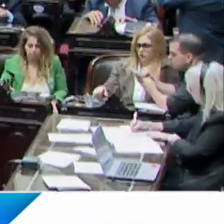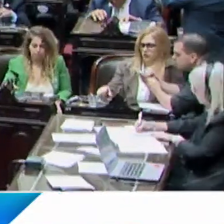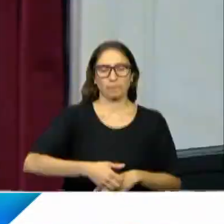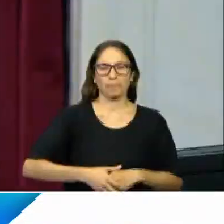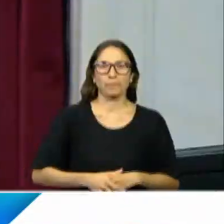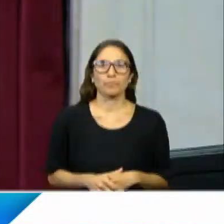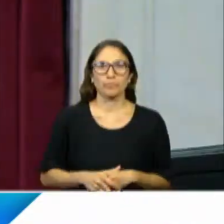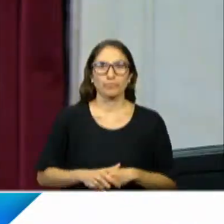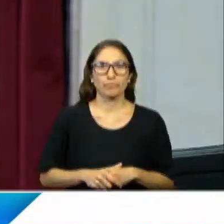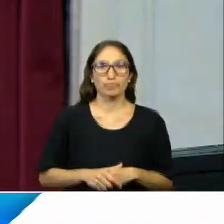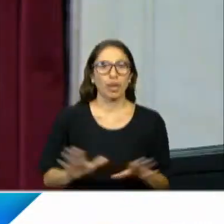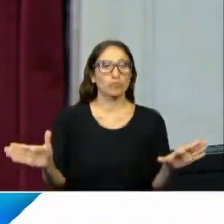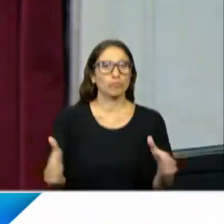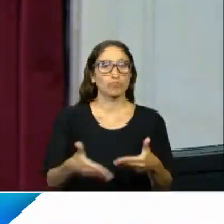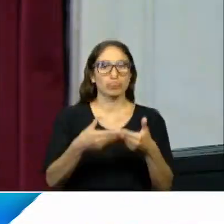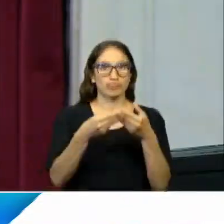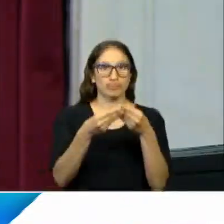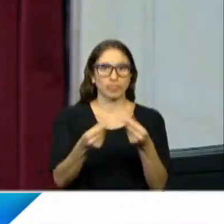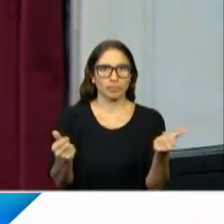Se cierra la votación.